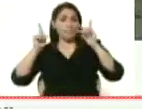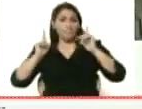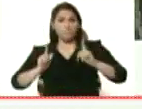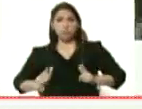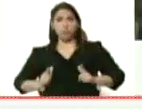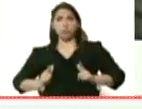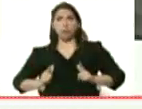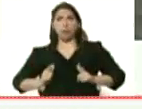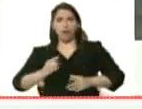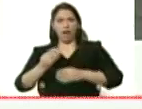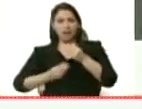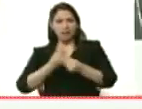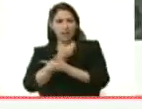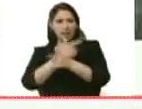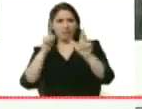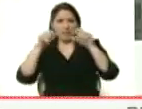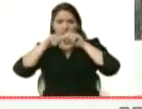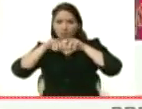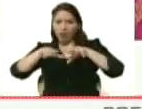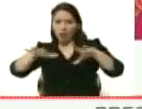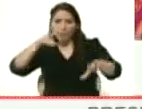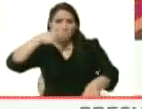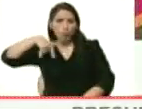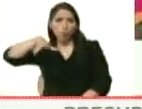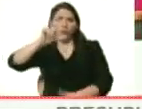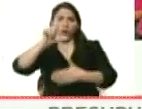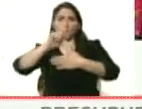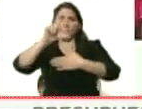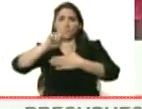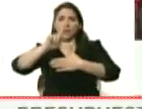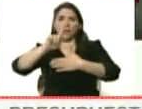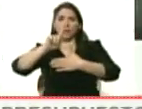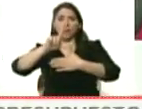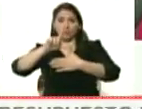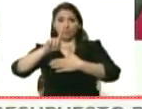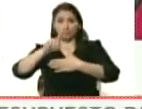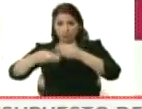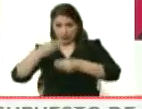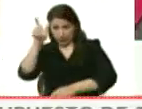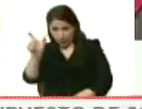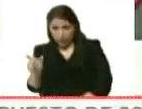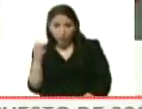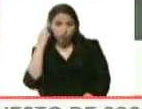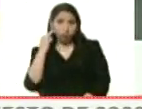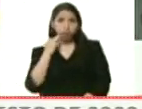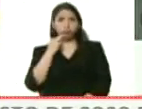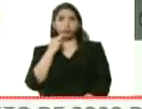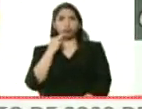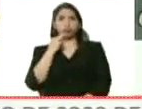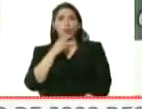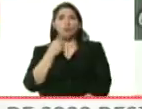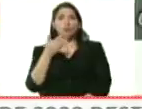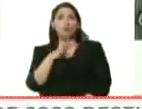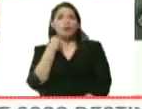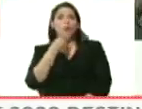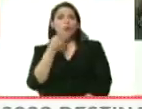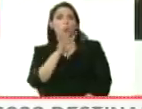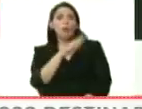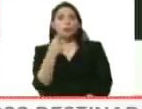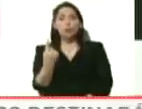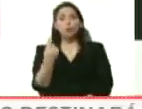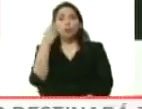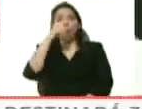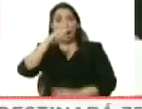esculpir la libertad a los pueblos de la América Meridional. Su muerte prematura a los 47 años de edad